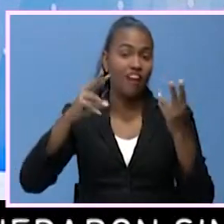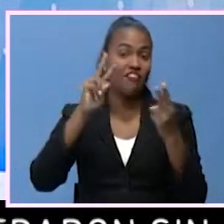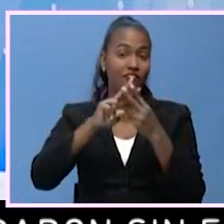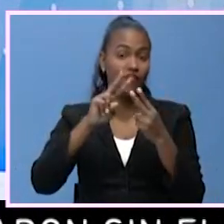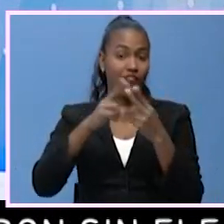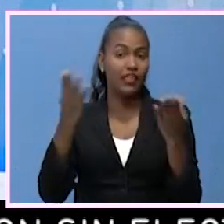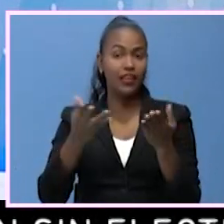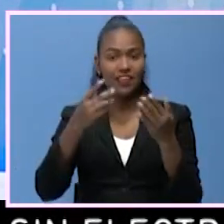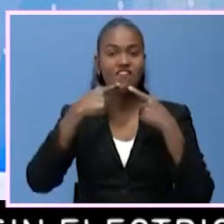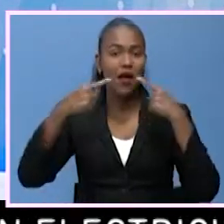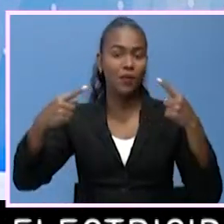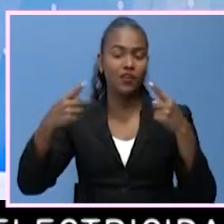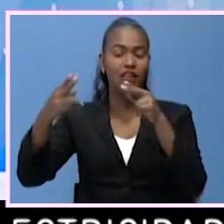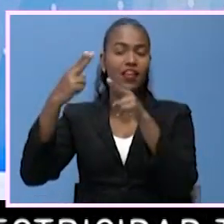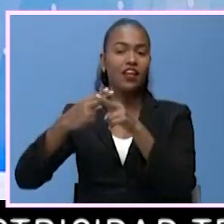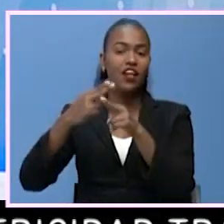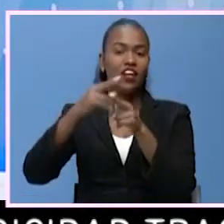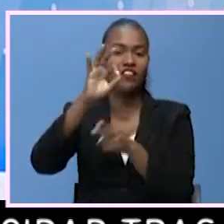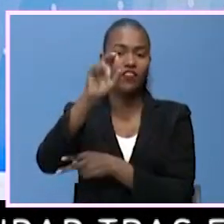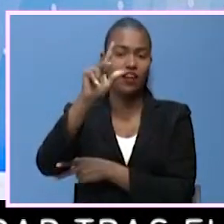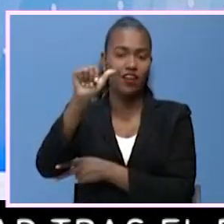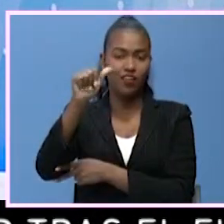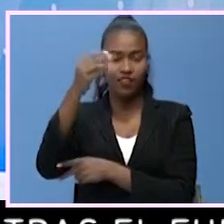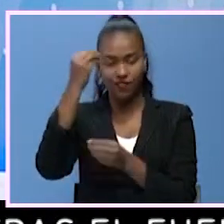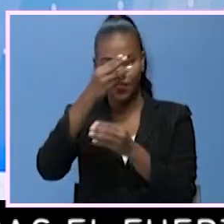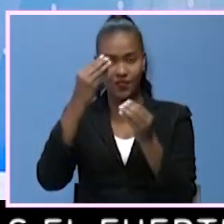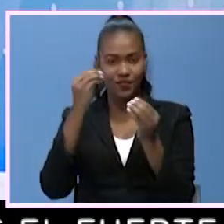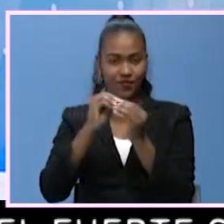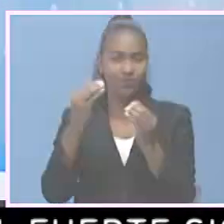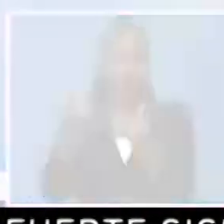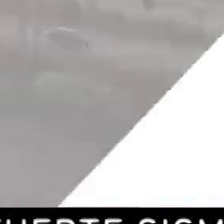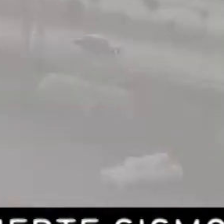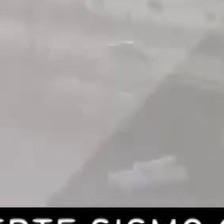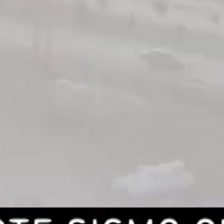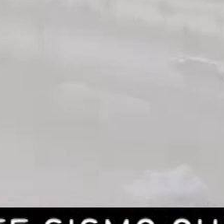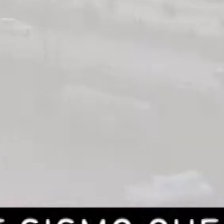dicen cariñosamente El Flaco y Ronnie Heredia nos cuenta la historia.